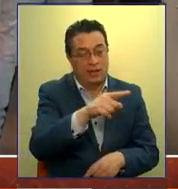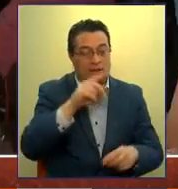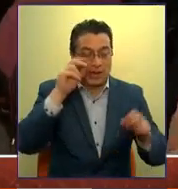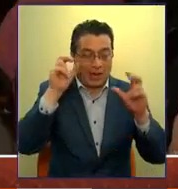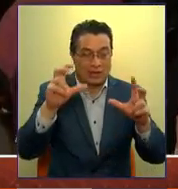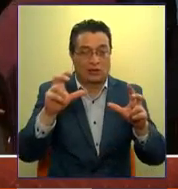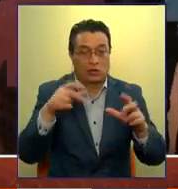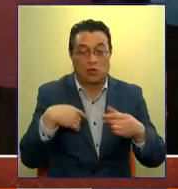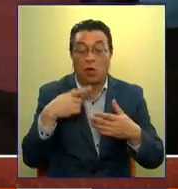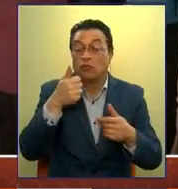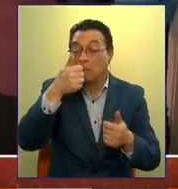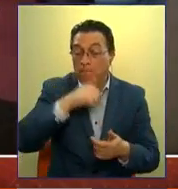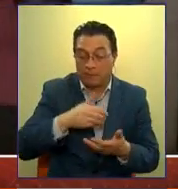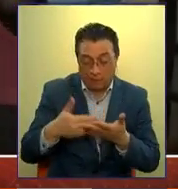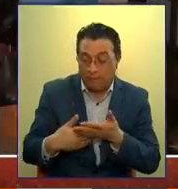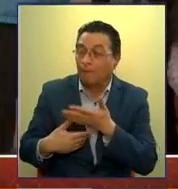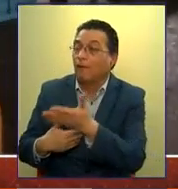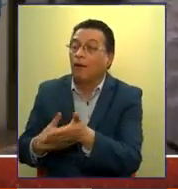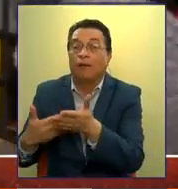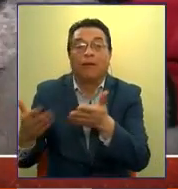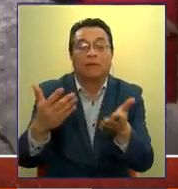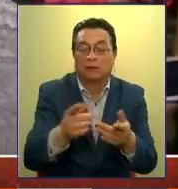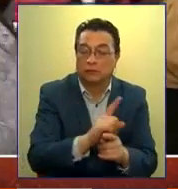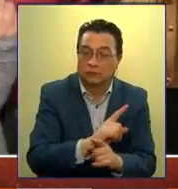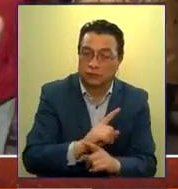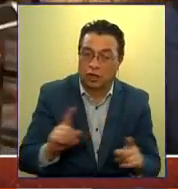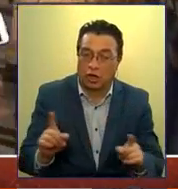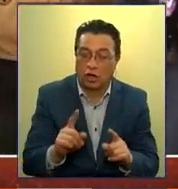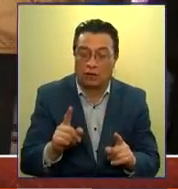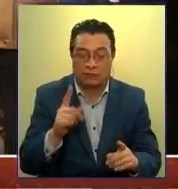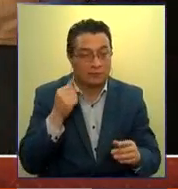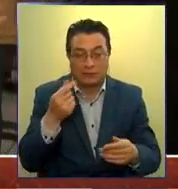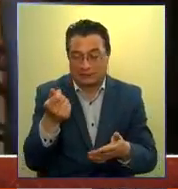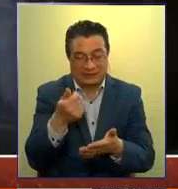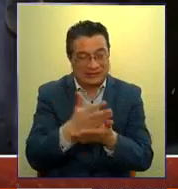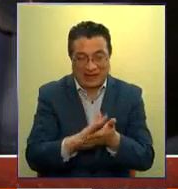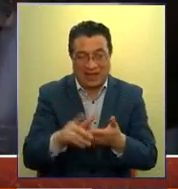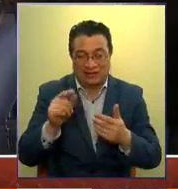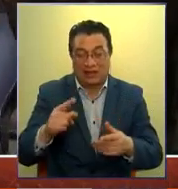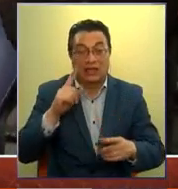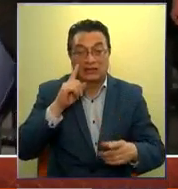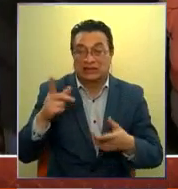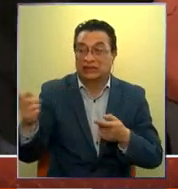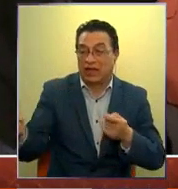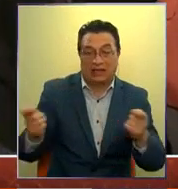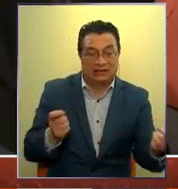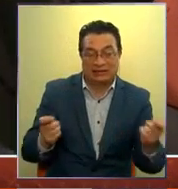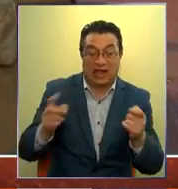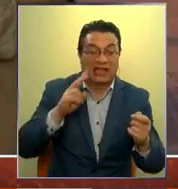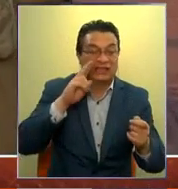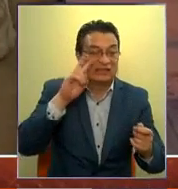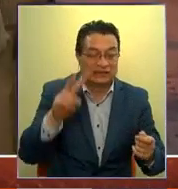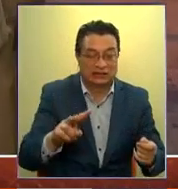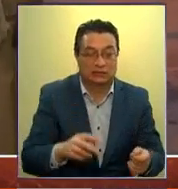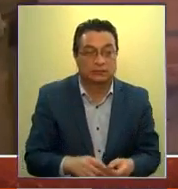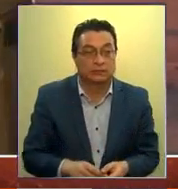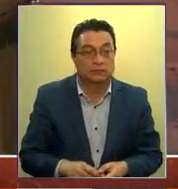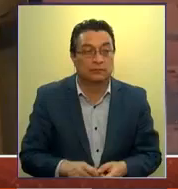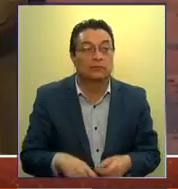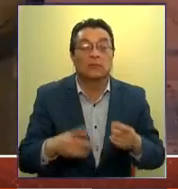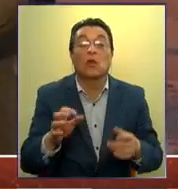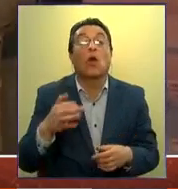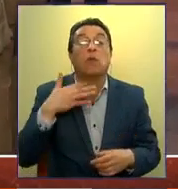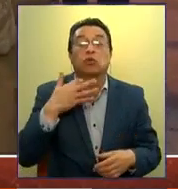entregar datos confidenciales a nadie. Este proceso es directo, sin costo y sin intermediarios. ¿Y por qué no hicieron un formulario